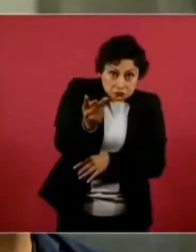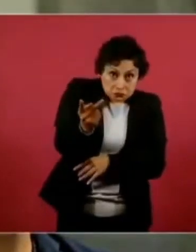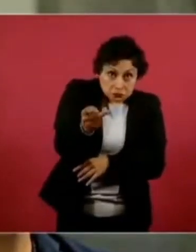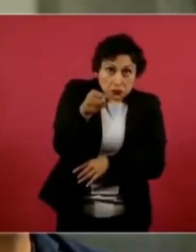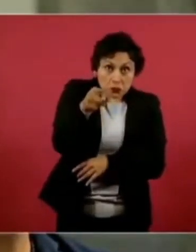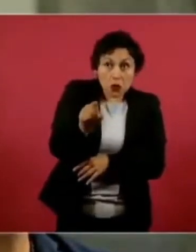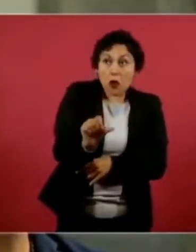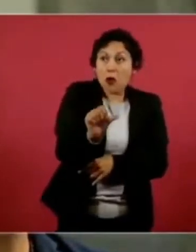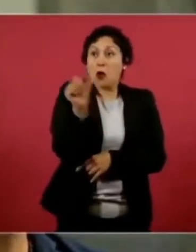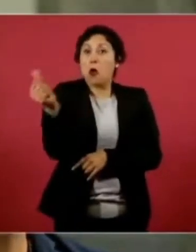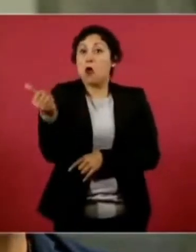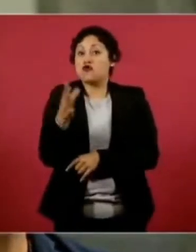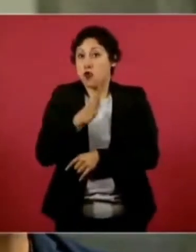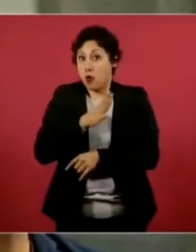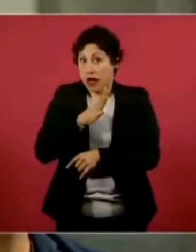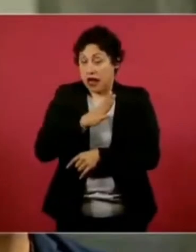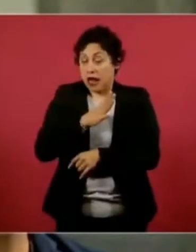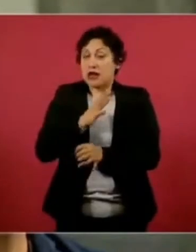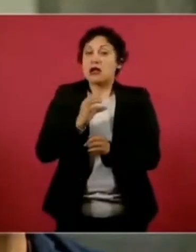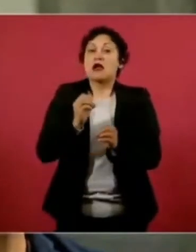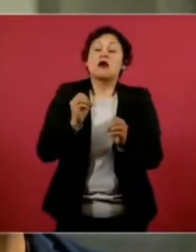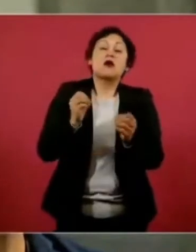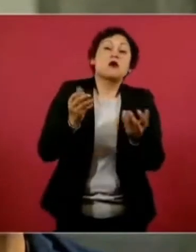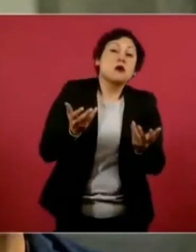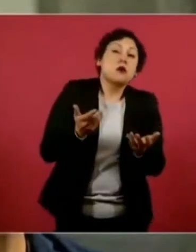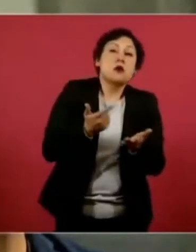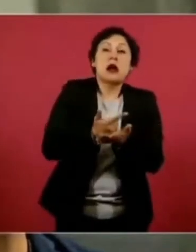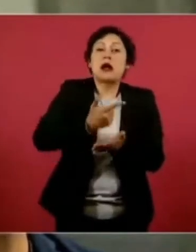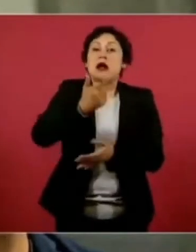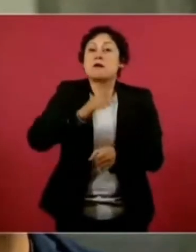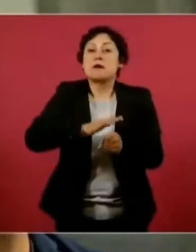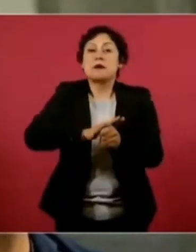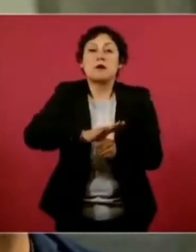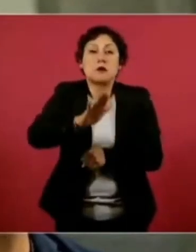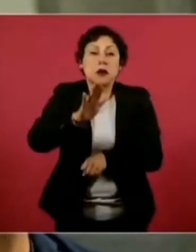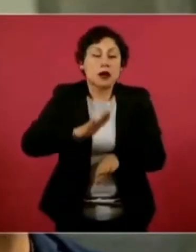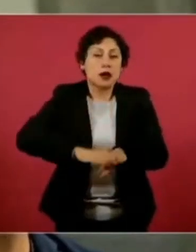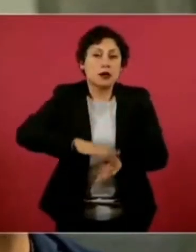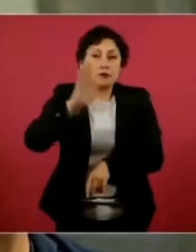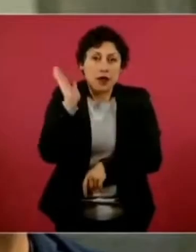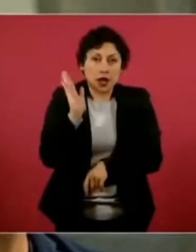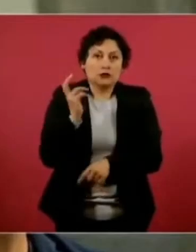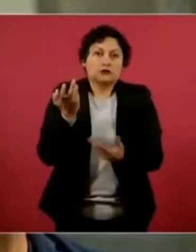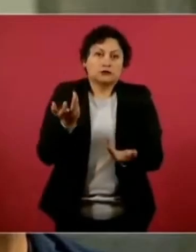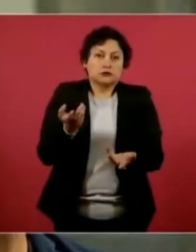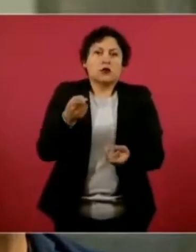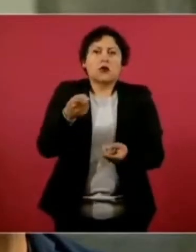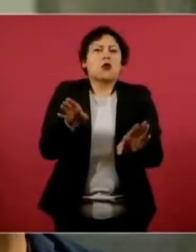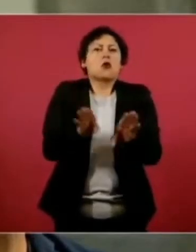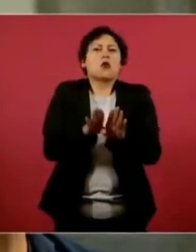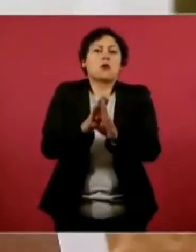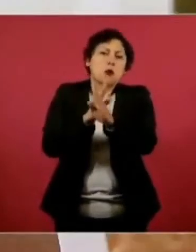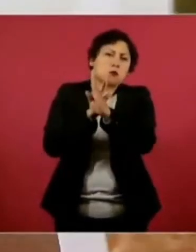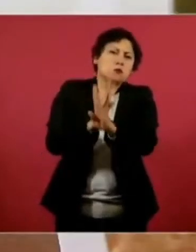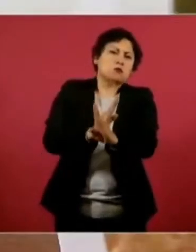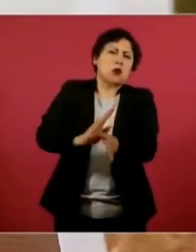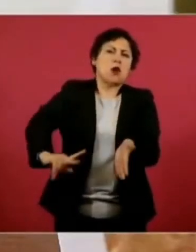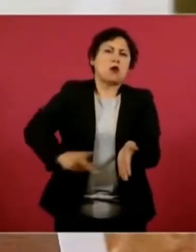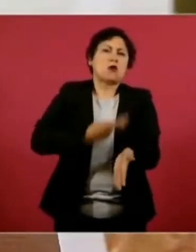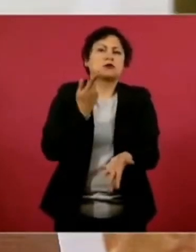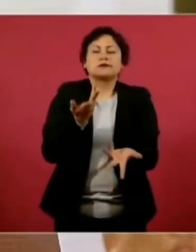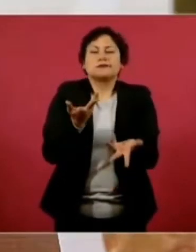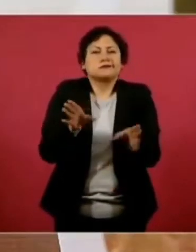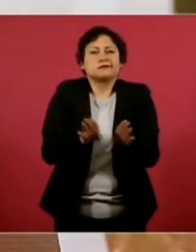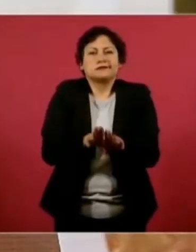y también cómo se puede lograr que esto no se repita. Y esto también trasladado al poder legislativo,